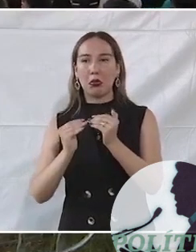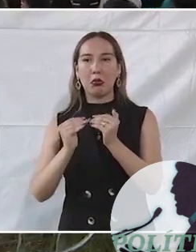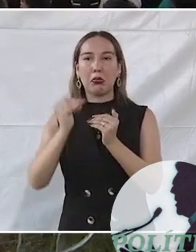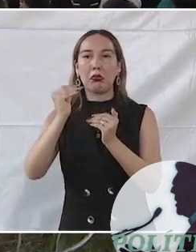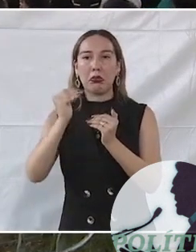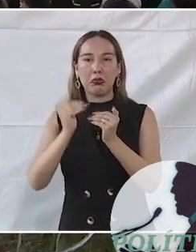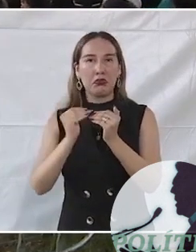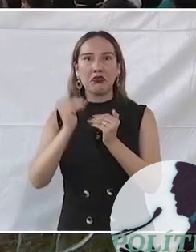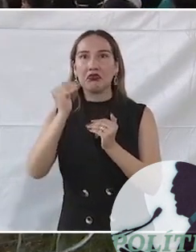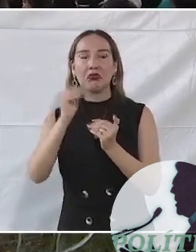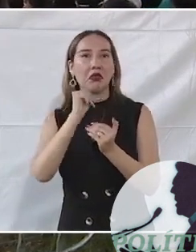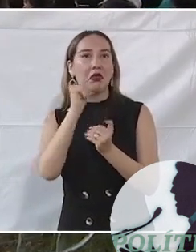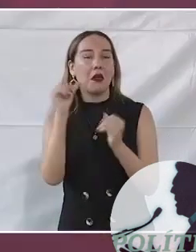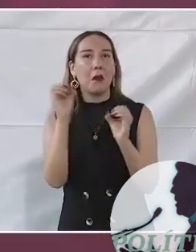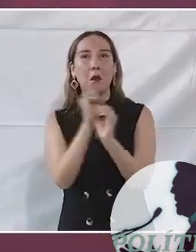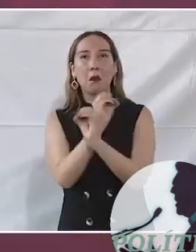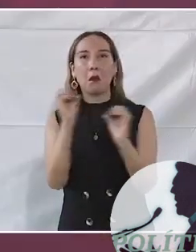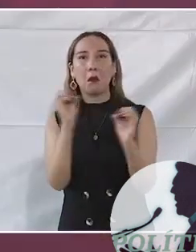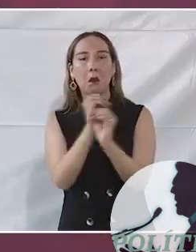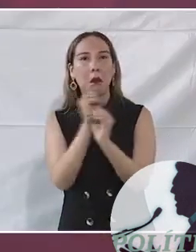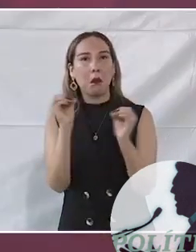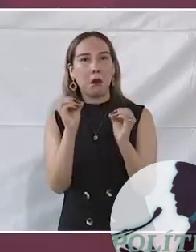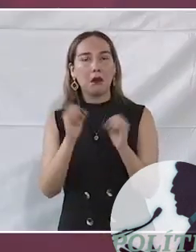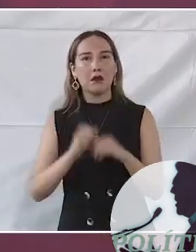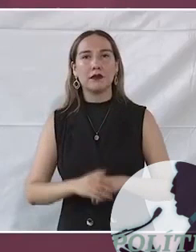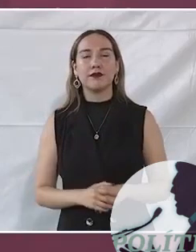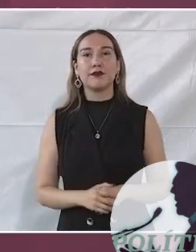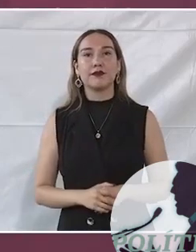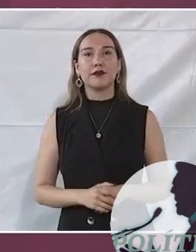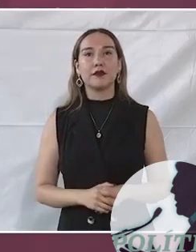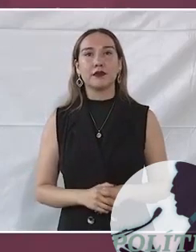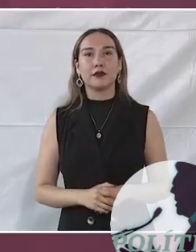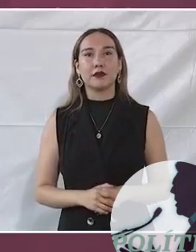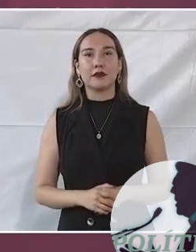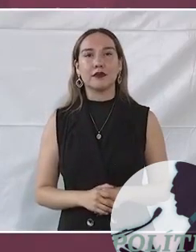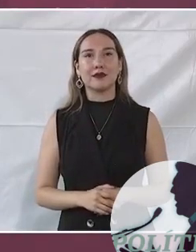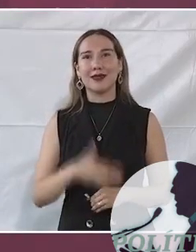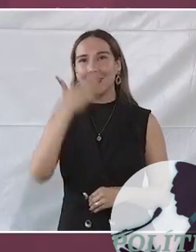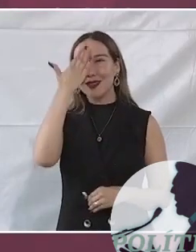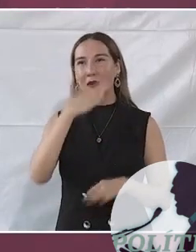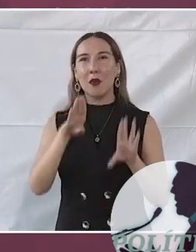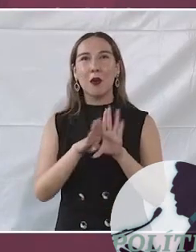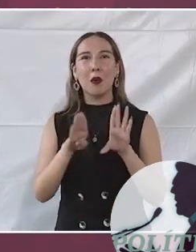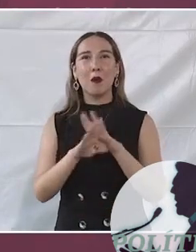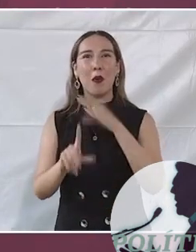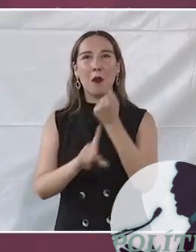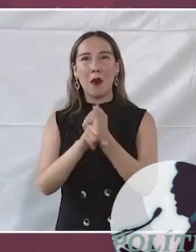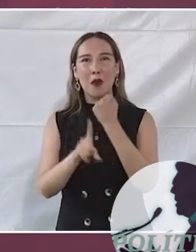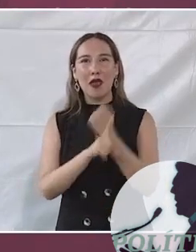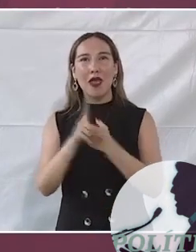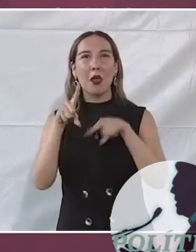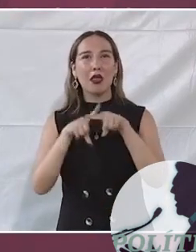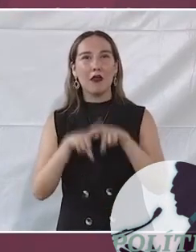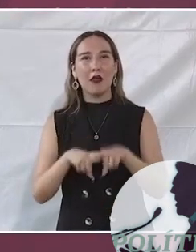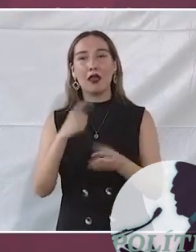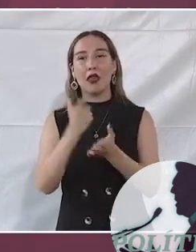aumentaba más la inflación que el salario, y esto llevaba a la pérdida del poder de compra.